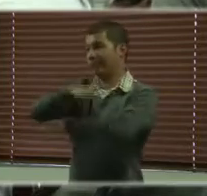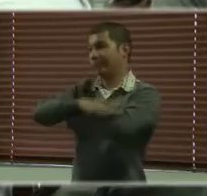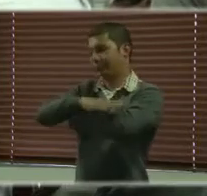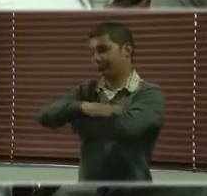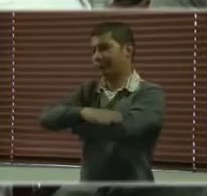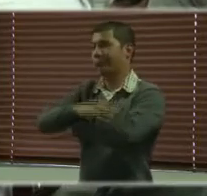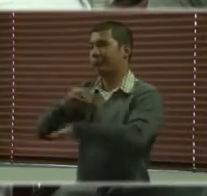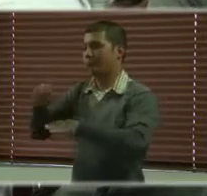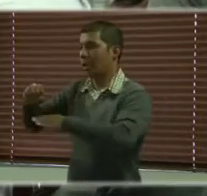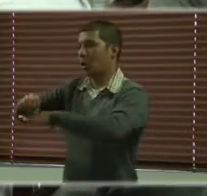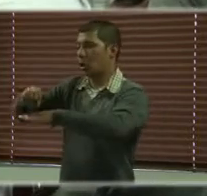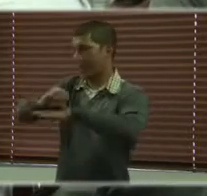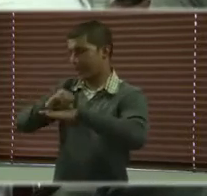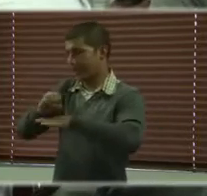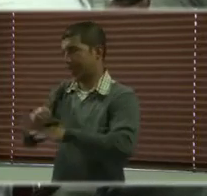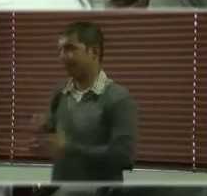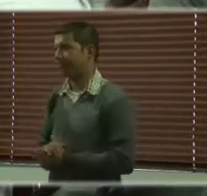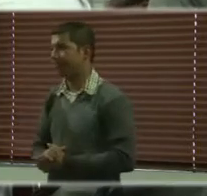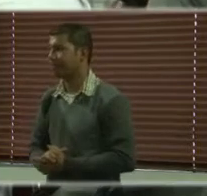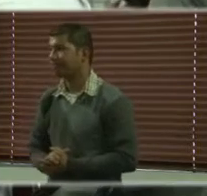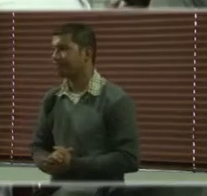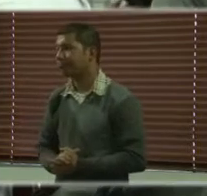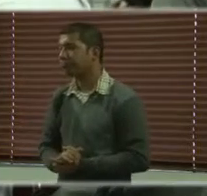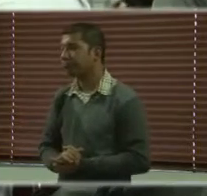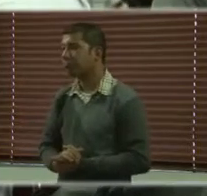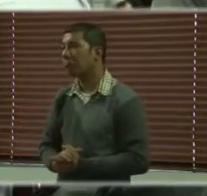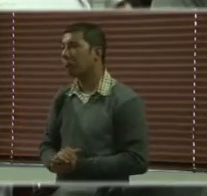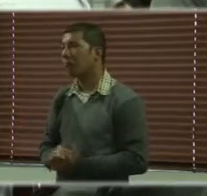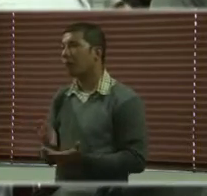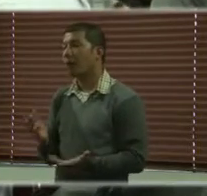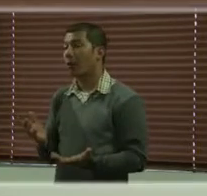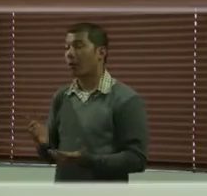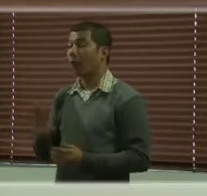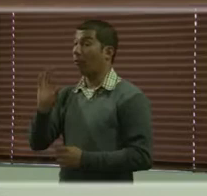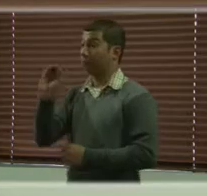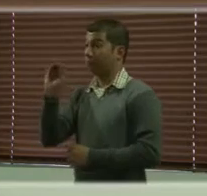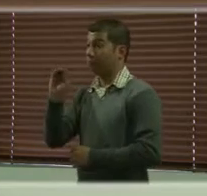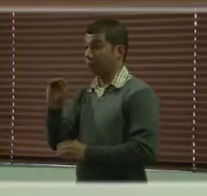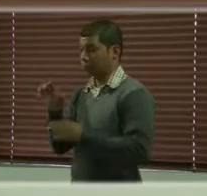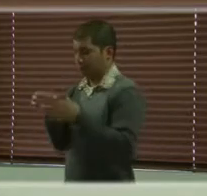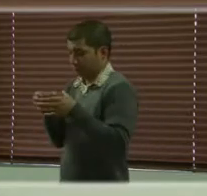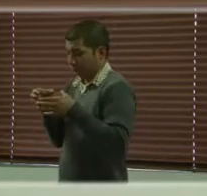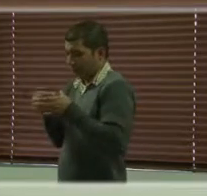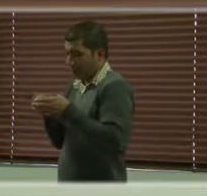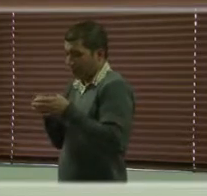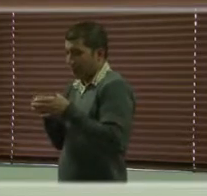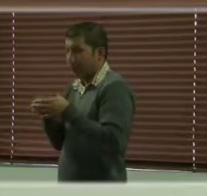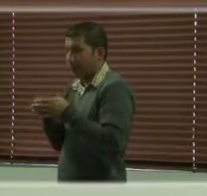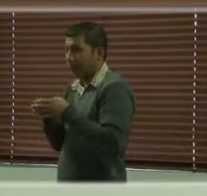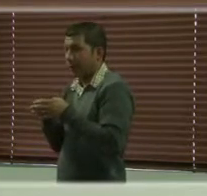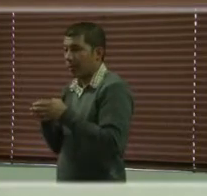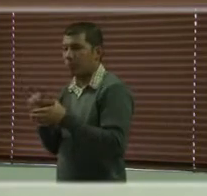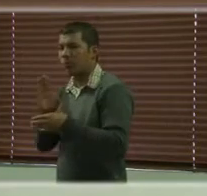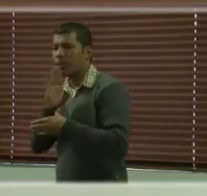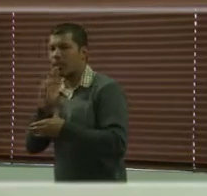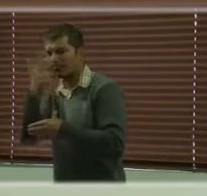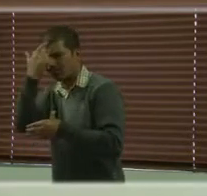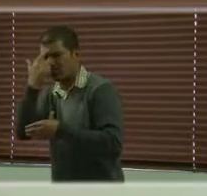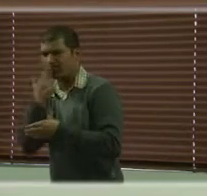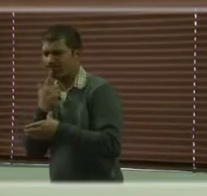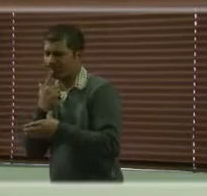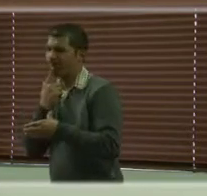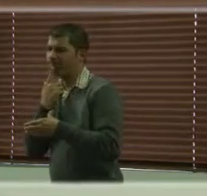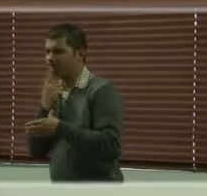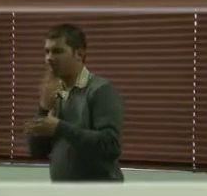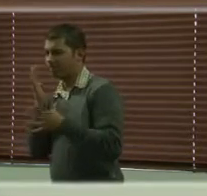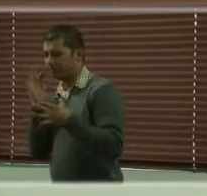organizaciones y el perfil no lo establece el comité definitivamente que no el perfil de sus